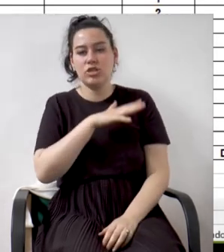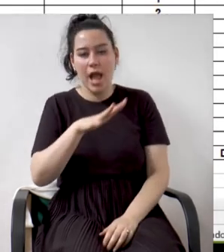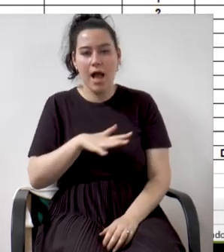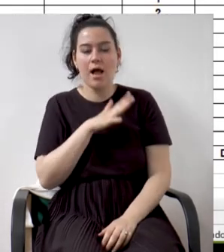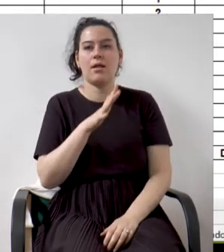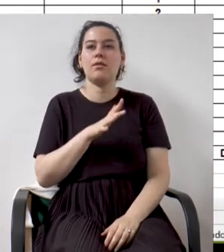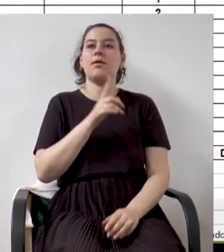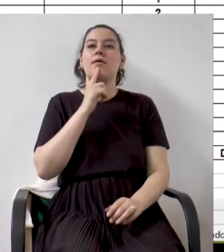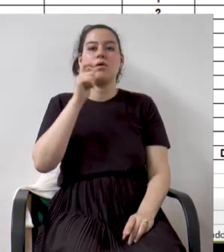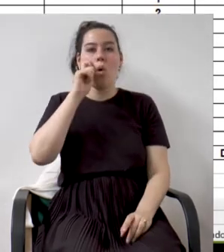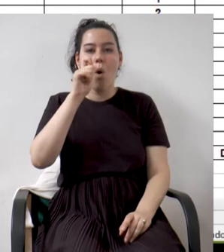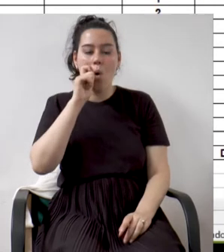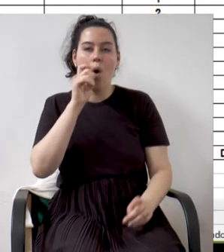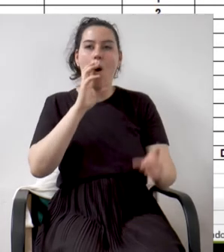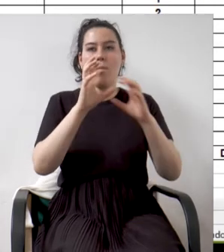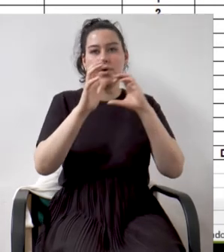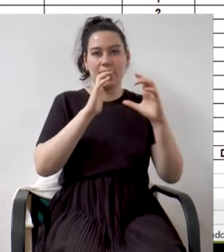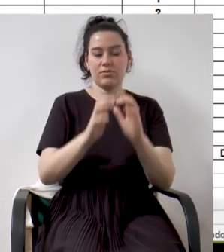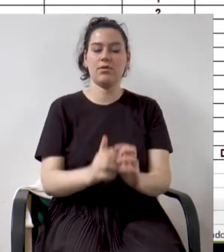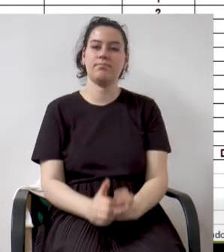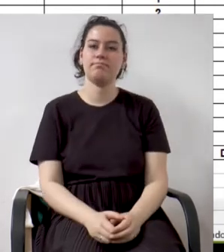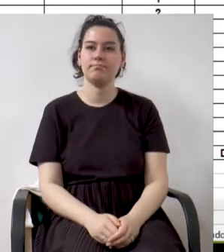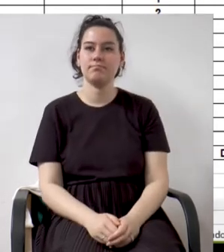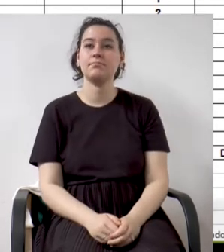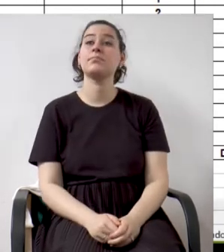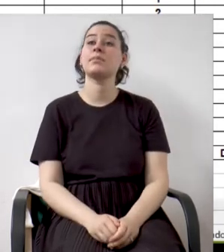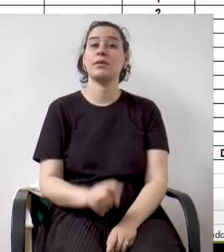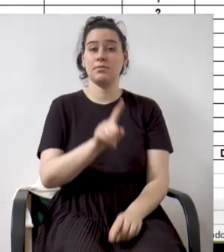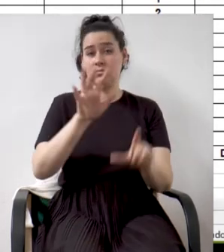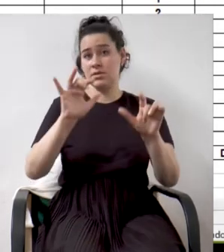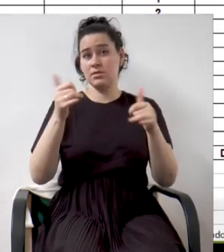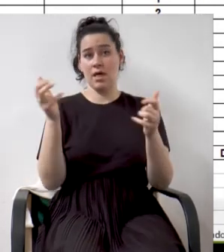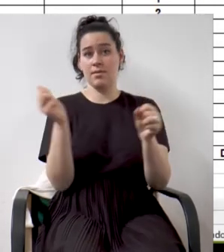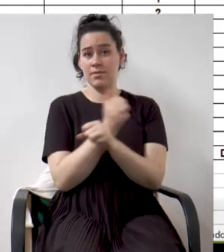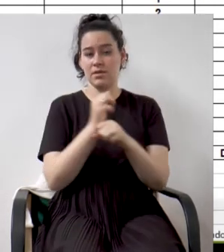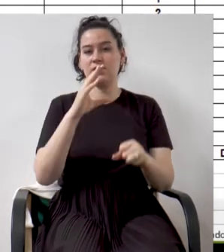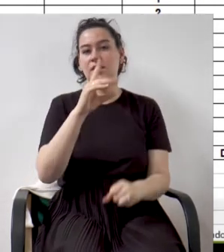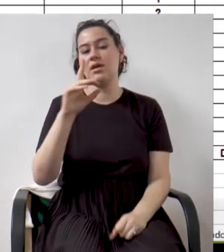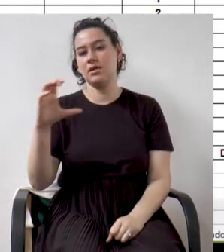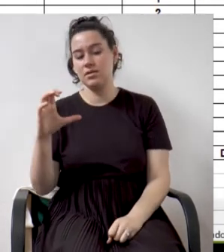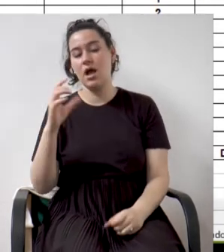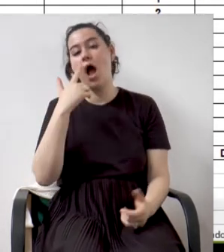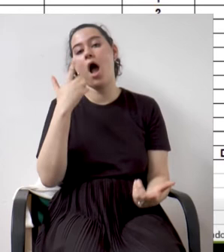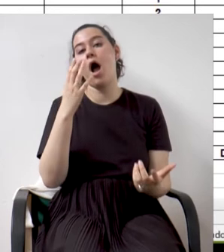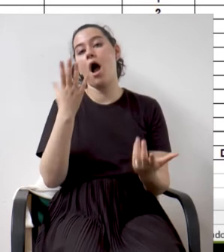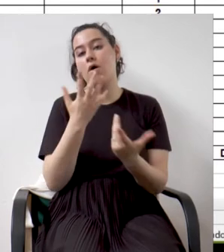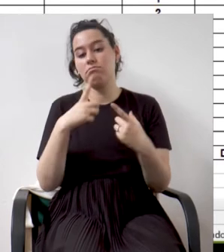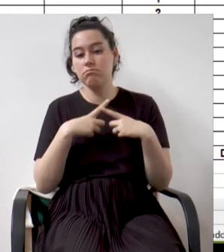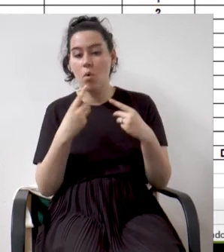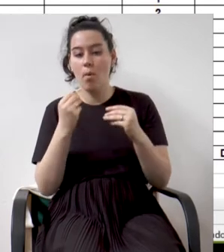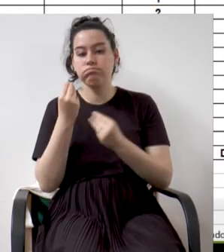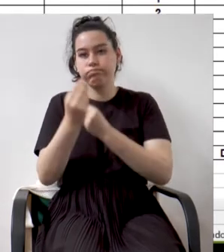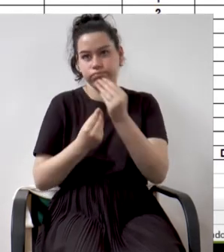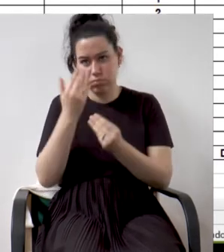y el de historia, turismo y comunicación. Esos departamentos ya están aprobados por el CDC. Ahora estamos trancados porque no podemos pasar los cargos,